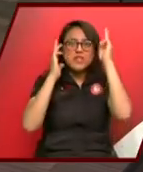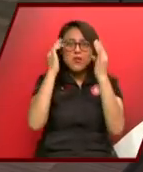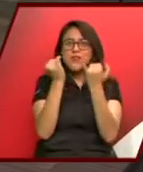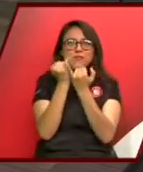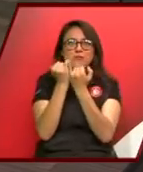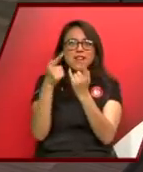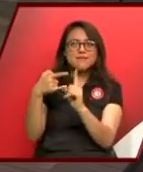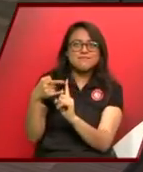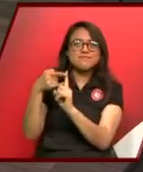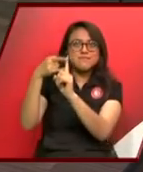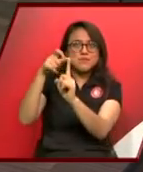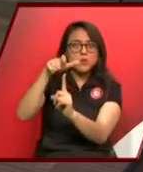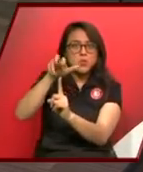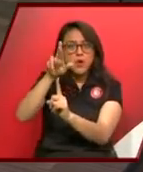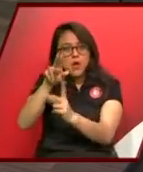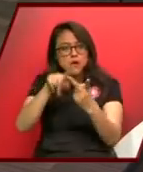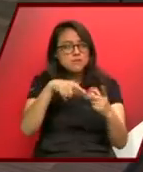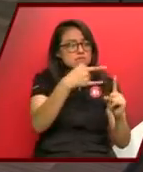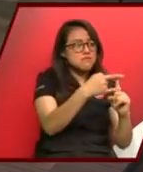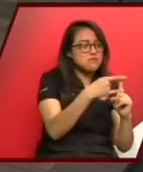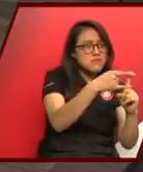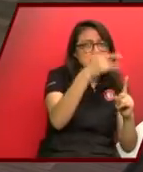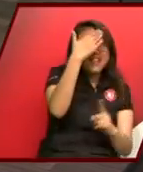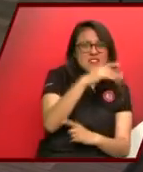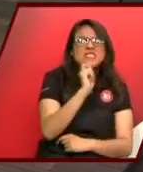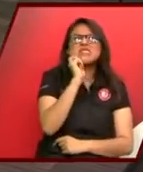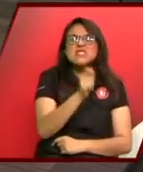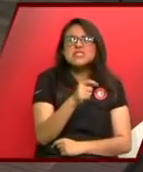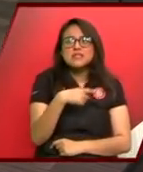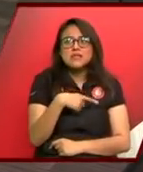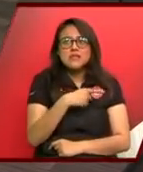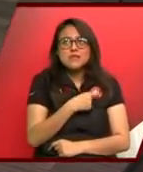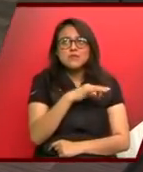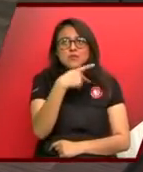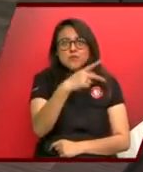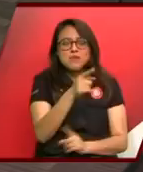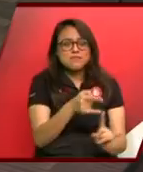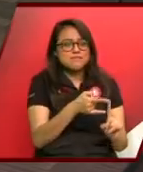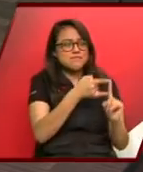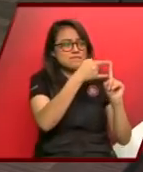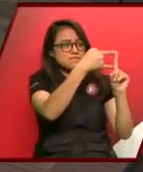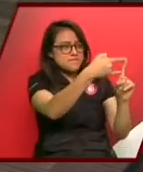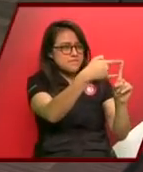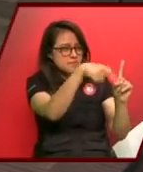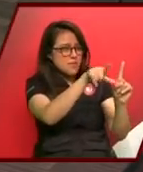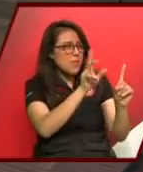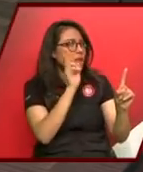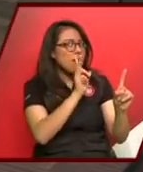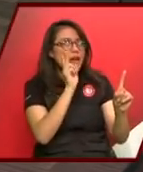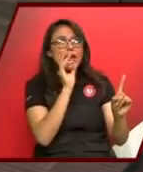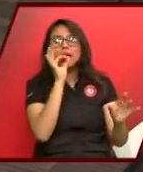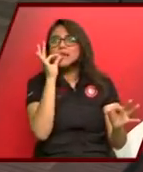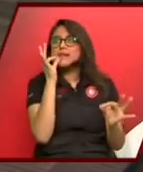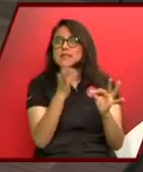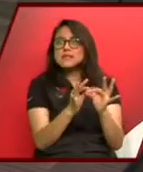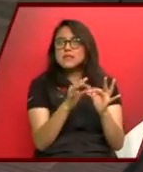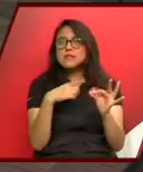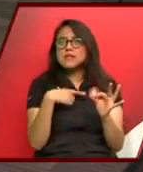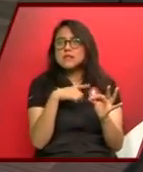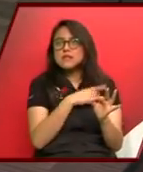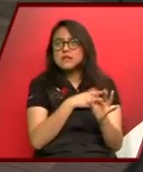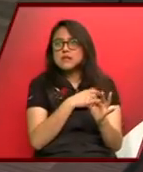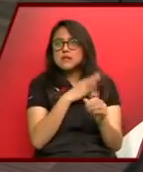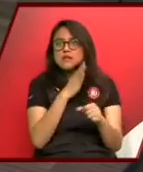QR en construcciones. Está en muchos lugares para que usted nada más tenga que hacerlo. Lo pone sobre la pantalla, póngalo. Exacto. Ahí. Y ahí le va a decir en este